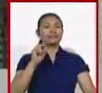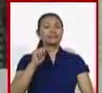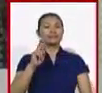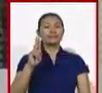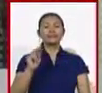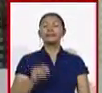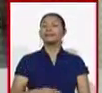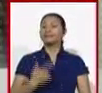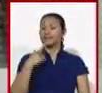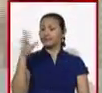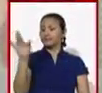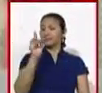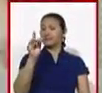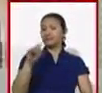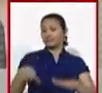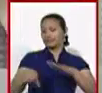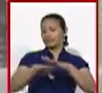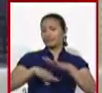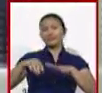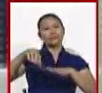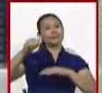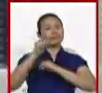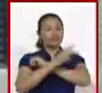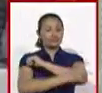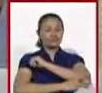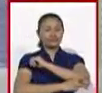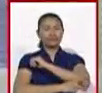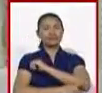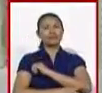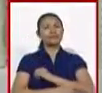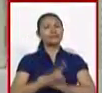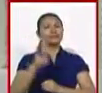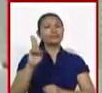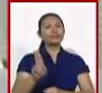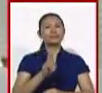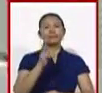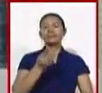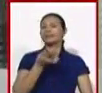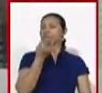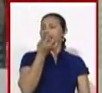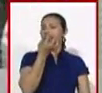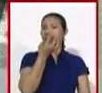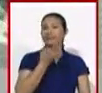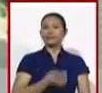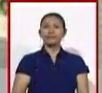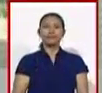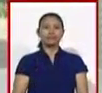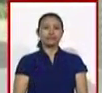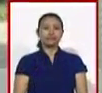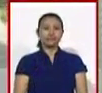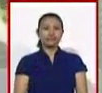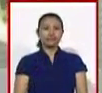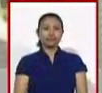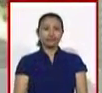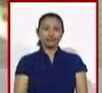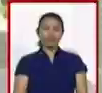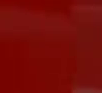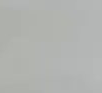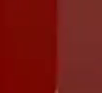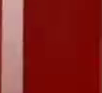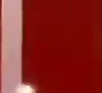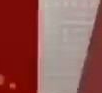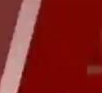Unidas, que coloca a Bolivia por debajo de otros países en consumo de estupefacientes.